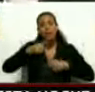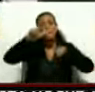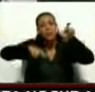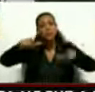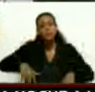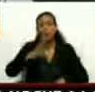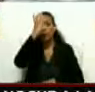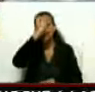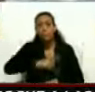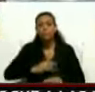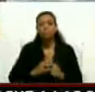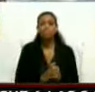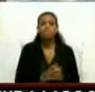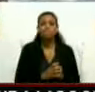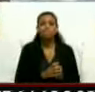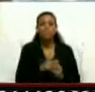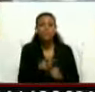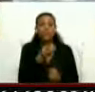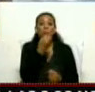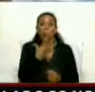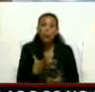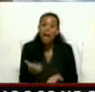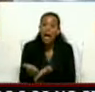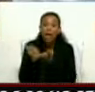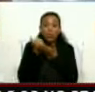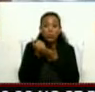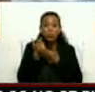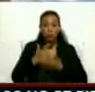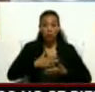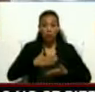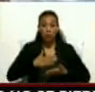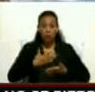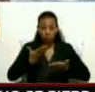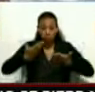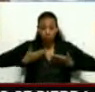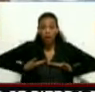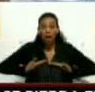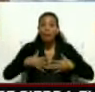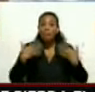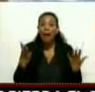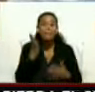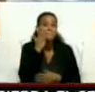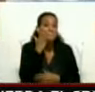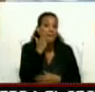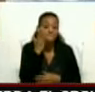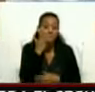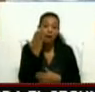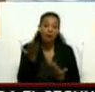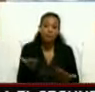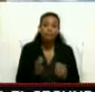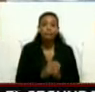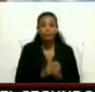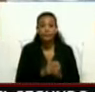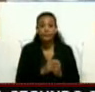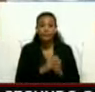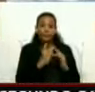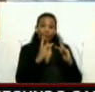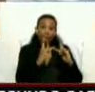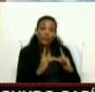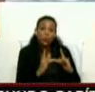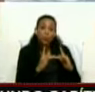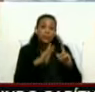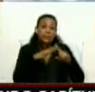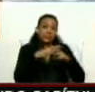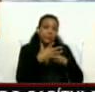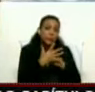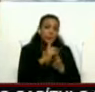los pacientes. Bueno, esta ayuda que estoy recibiendo el día de hoy es para mi madre, que está en unas